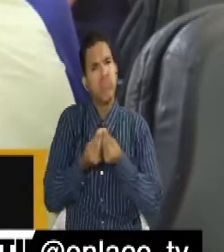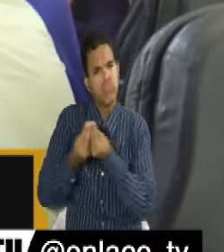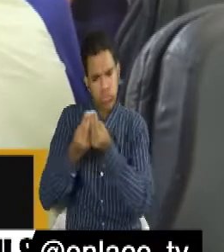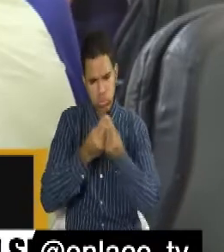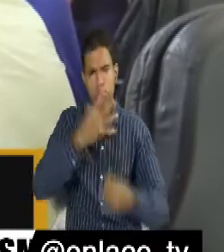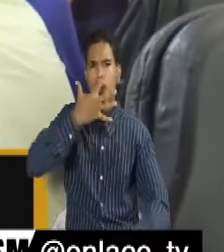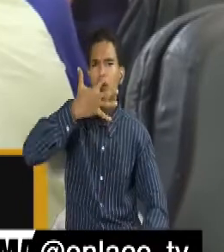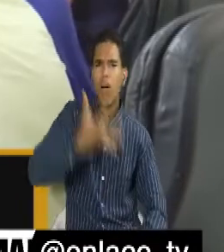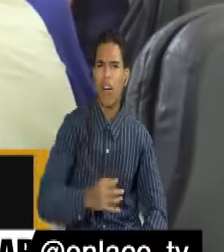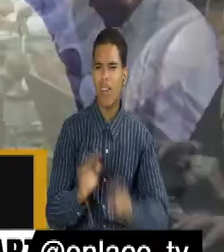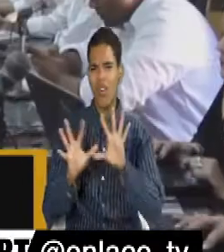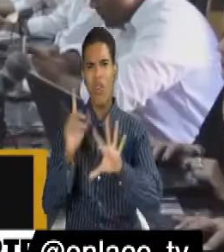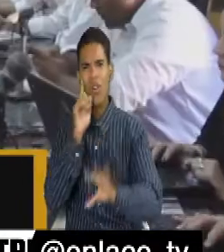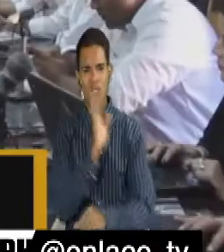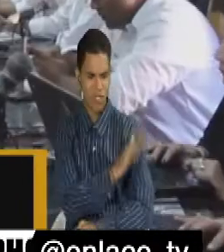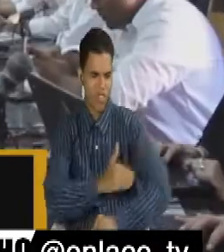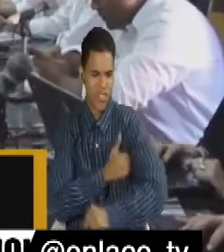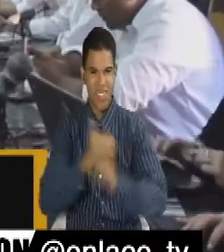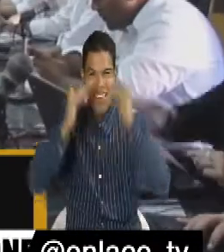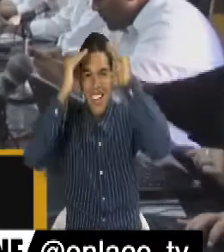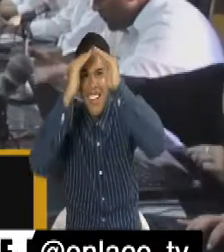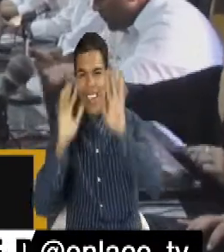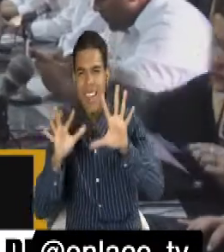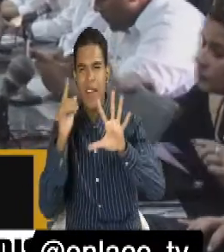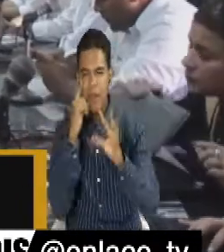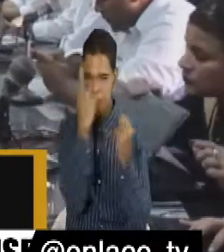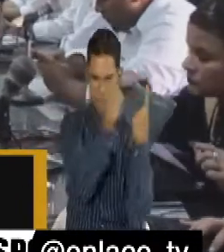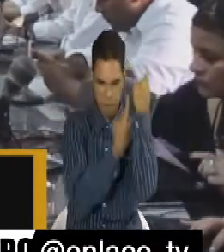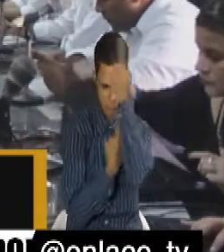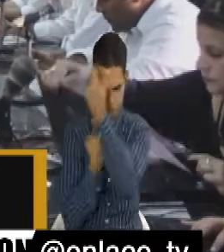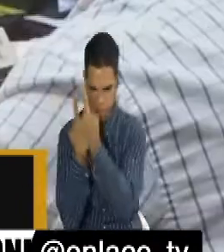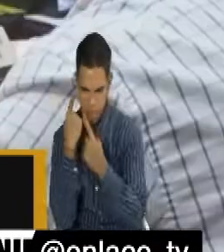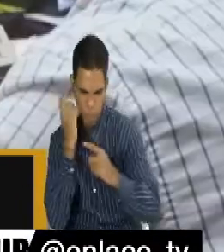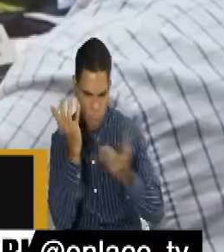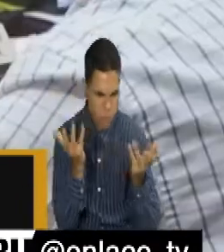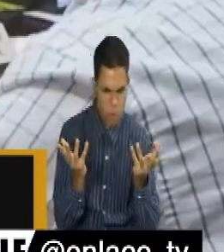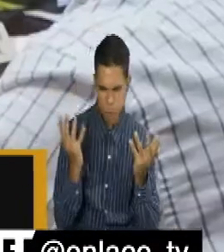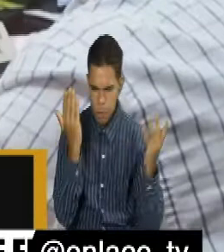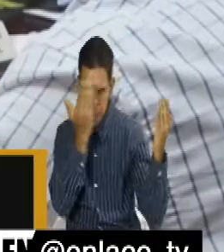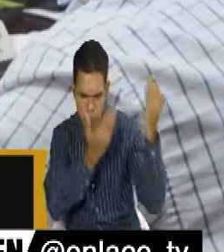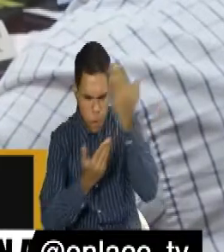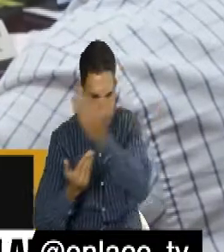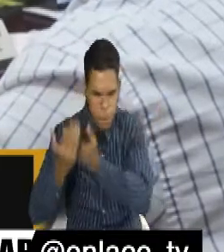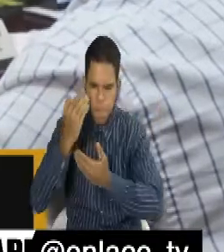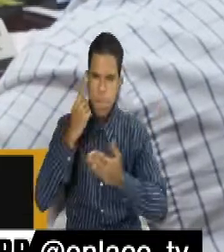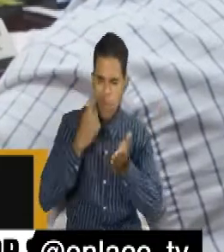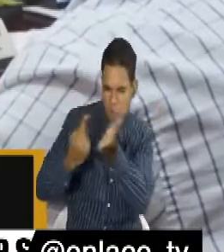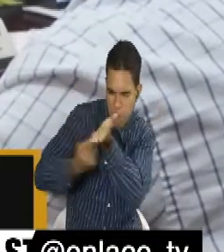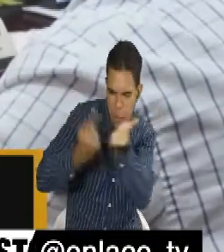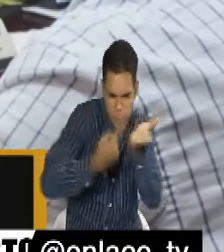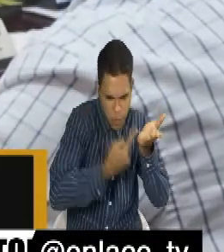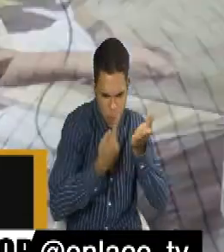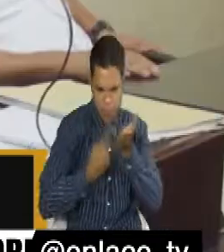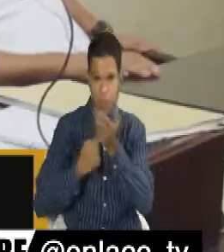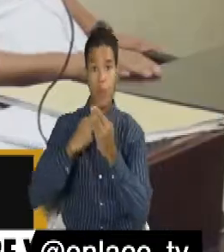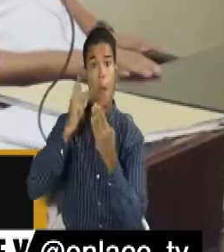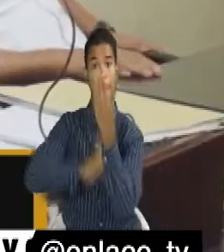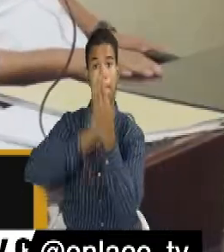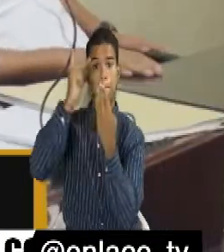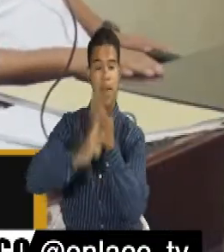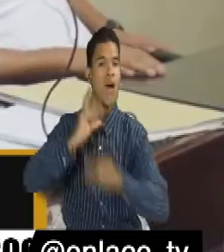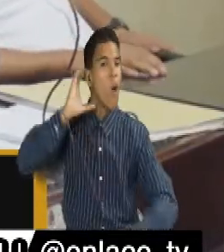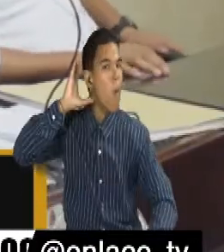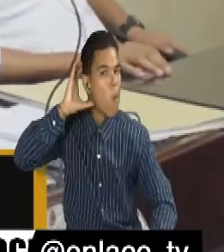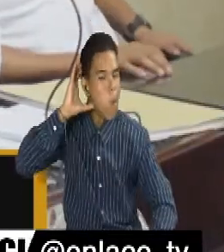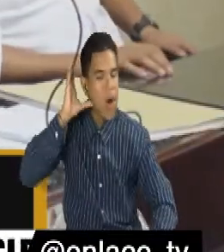Comisión de Hacienda hizo un trabajo muy juicioso de estudiar, discutir este proyecto, y a hoy ya tenemos una fijación